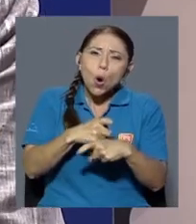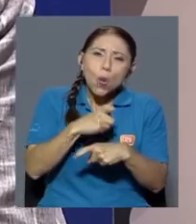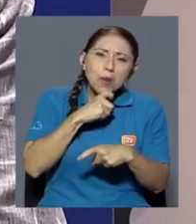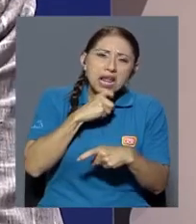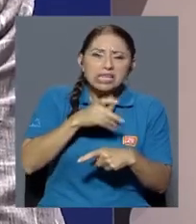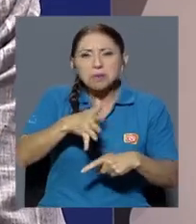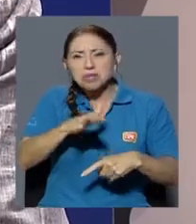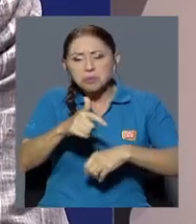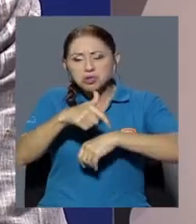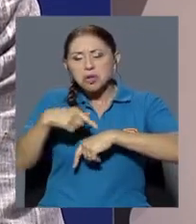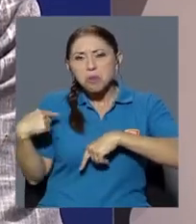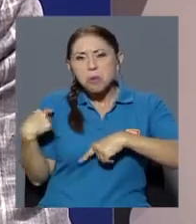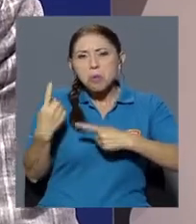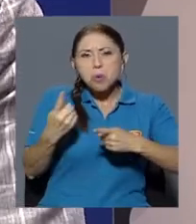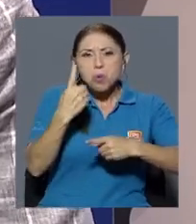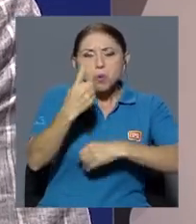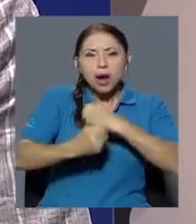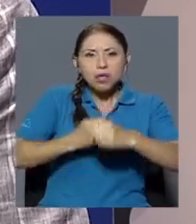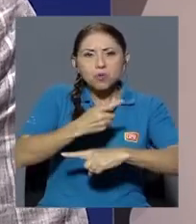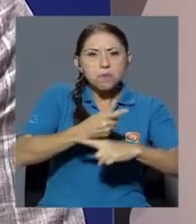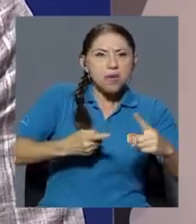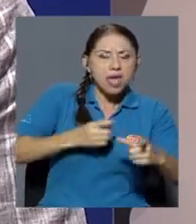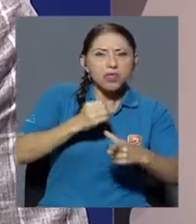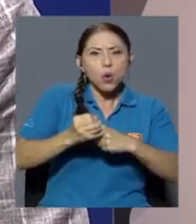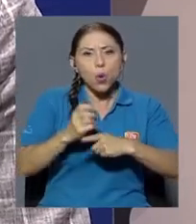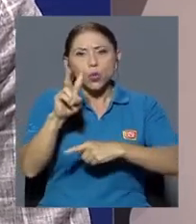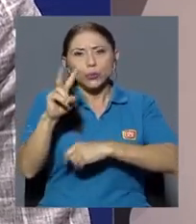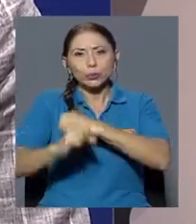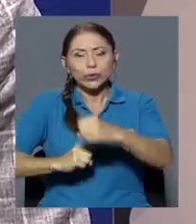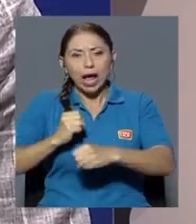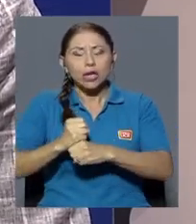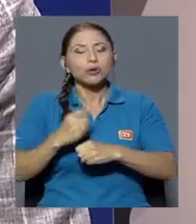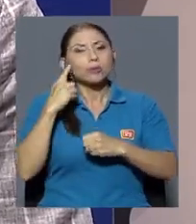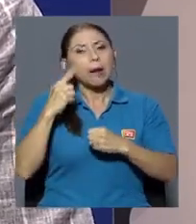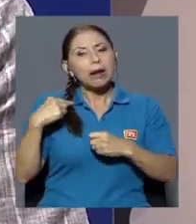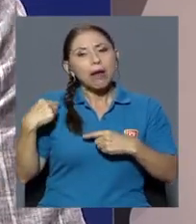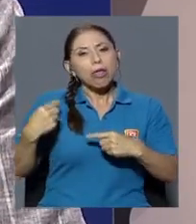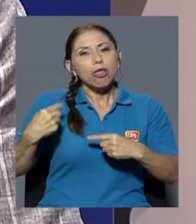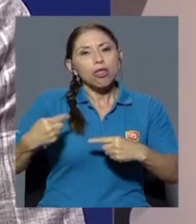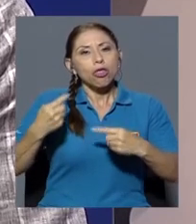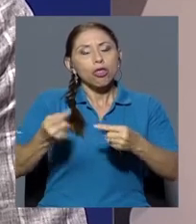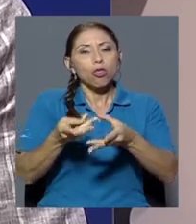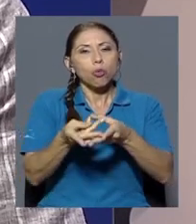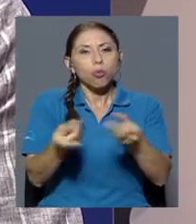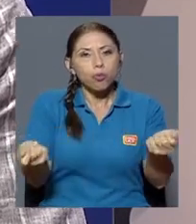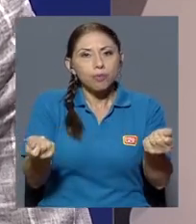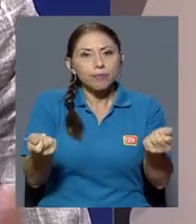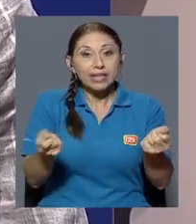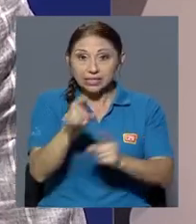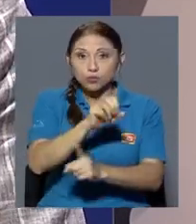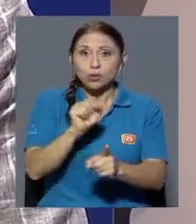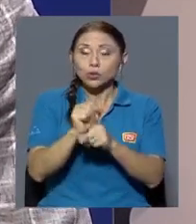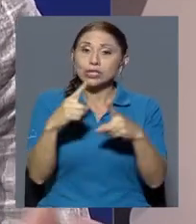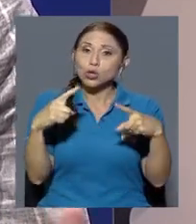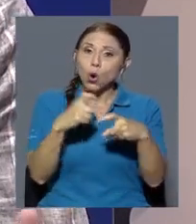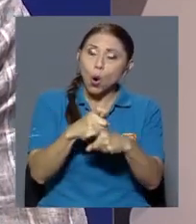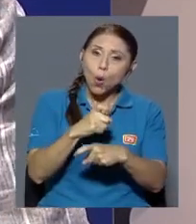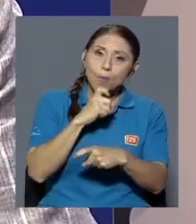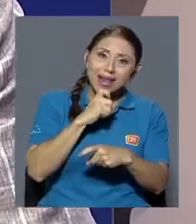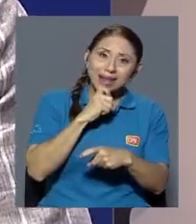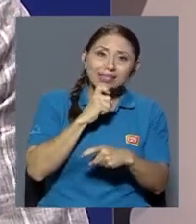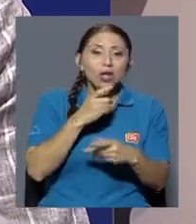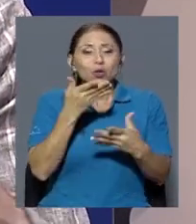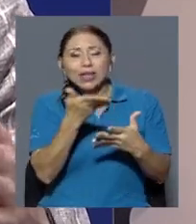medio y dos años más o menos en resolverlos en los casos complejos los casos donde los donde hay votos